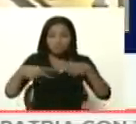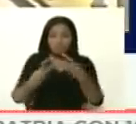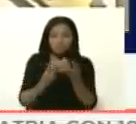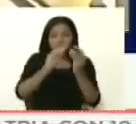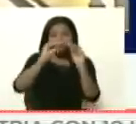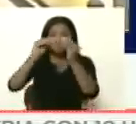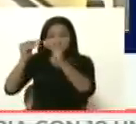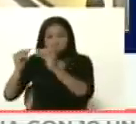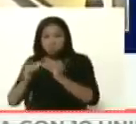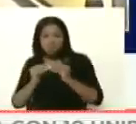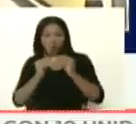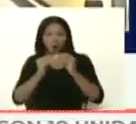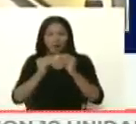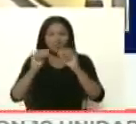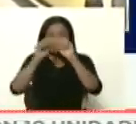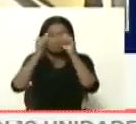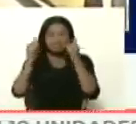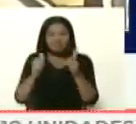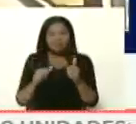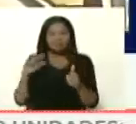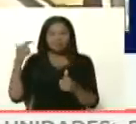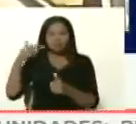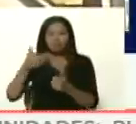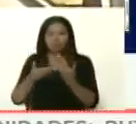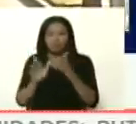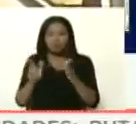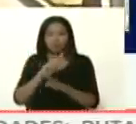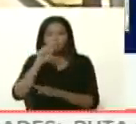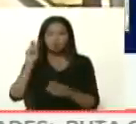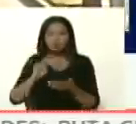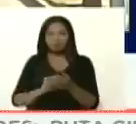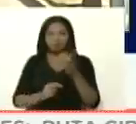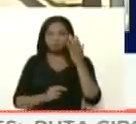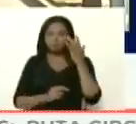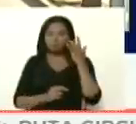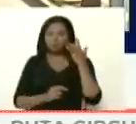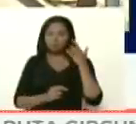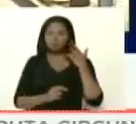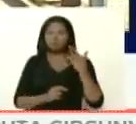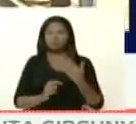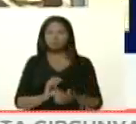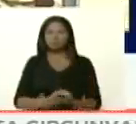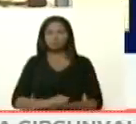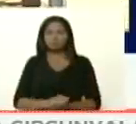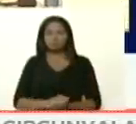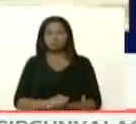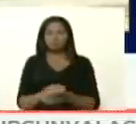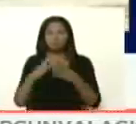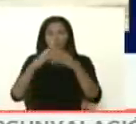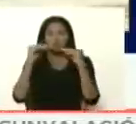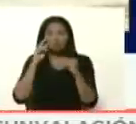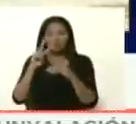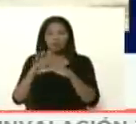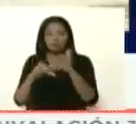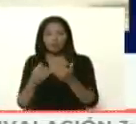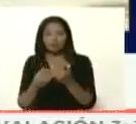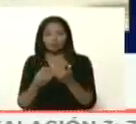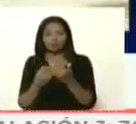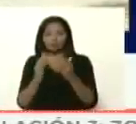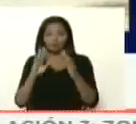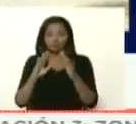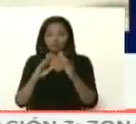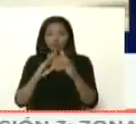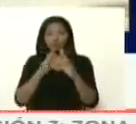reordenamiento del sistema de transporte público a nivel nacional. Todo lo que tiene que ver con el nuevo reordenamiento del sistema